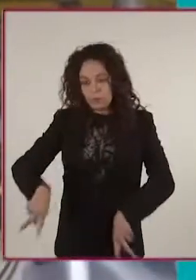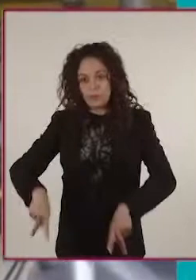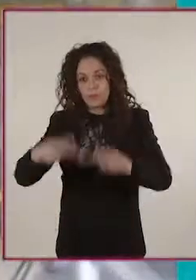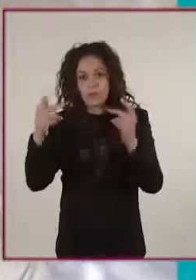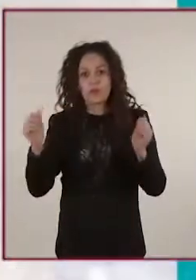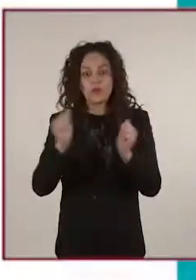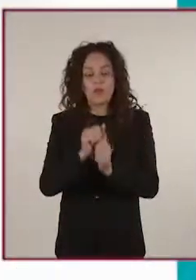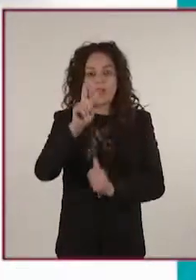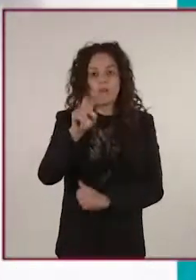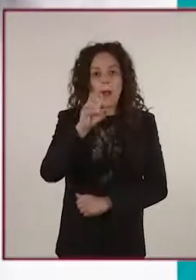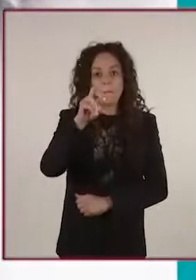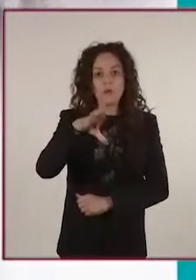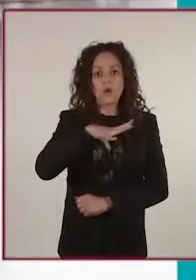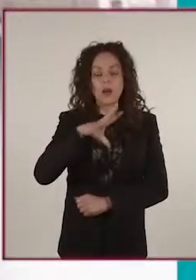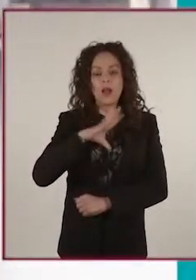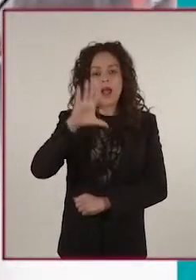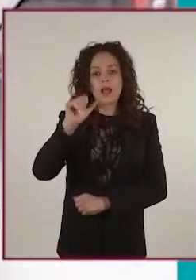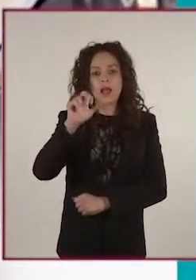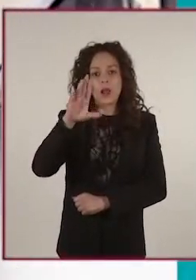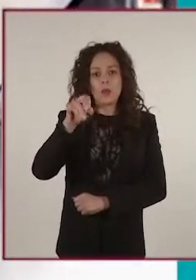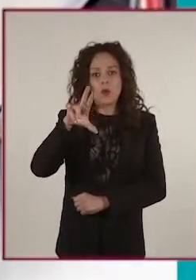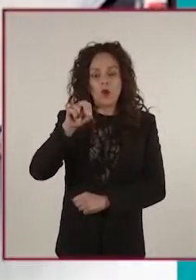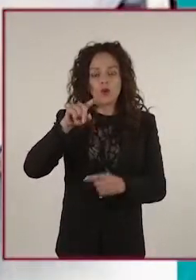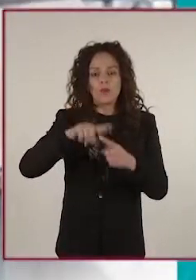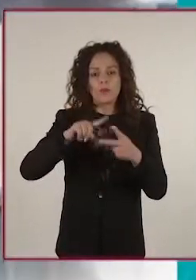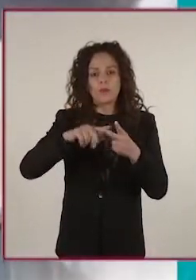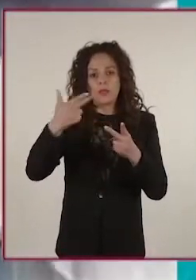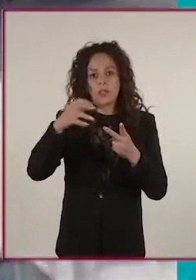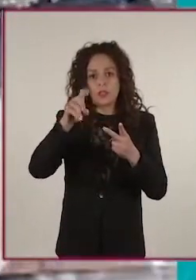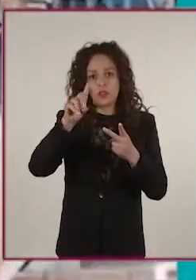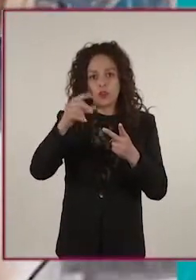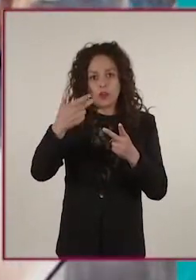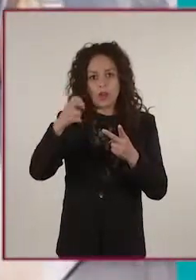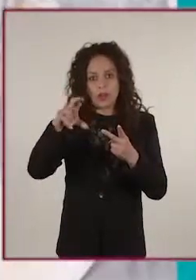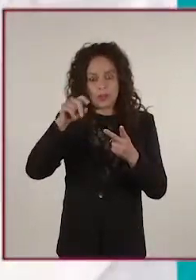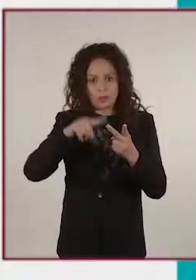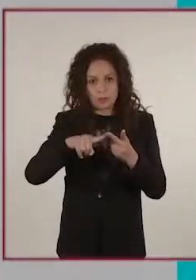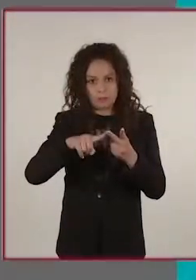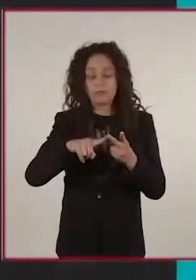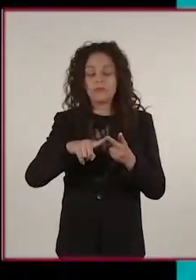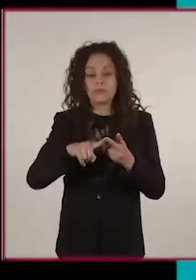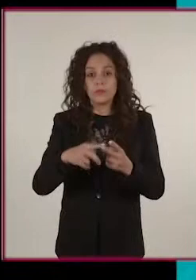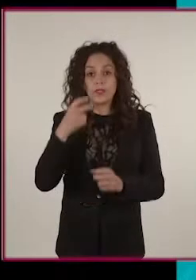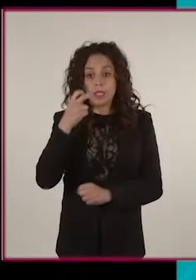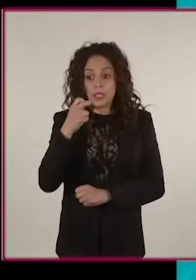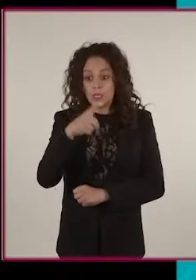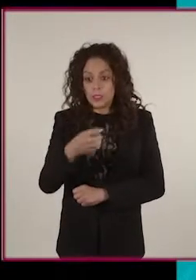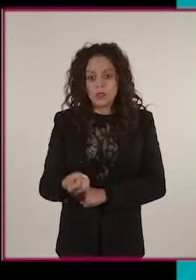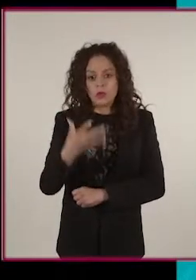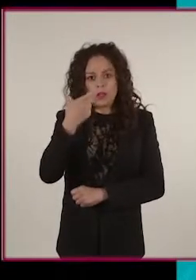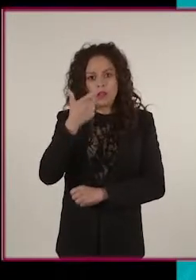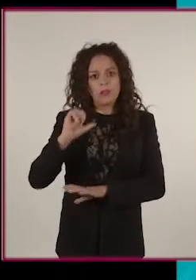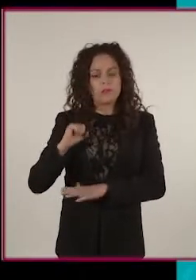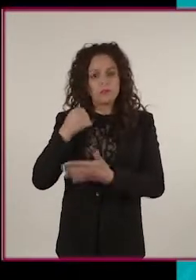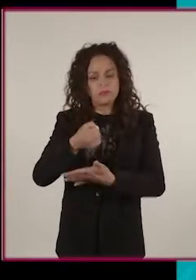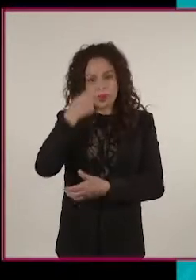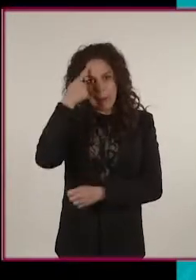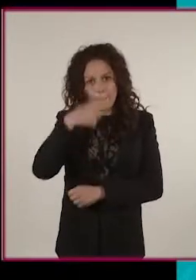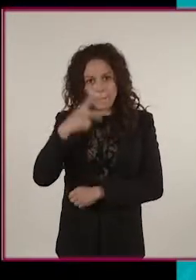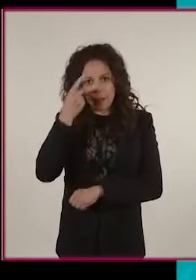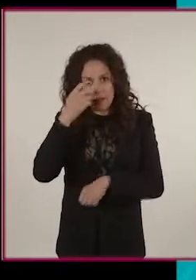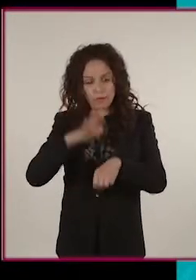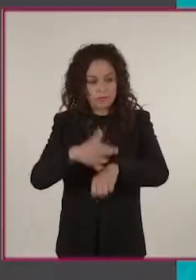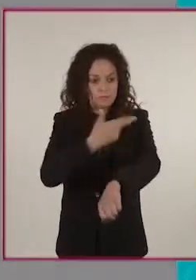en carbono e hidrógeno que arden como el gas natural. Los costos de administración de los desechos es muy alto.